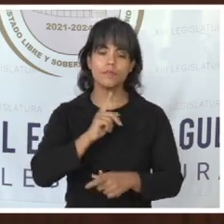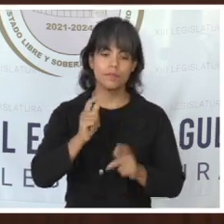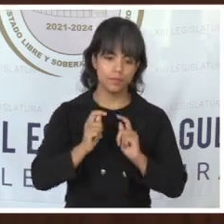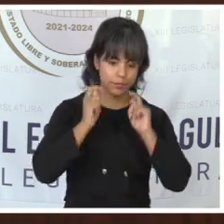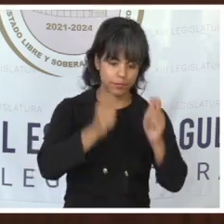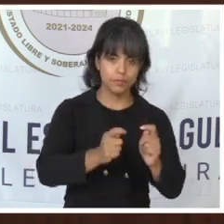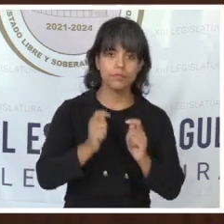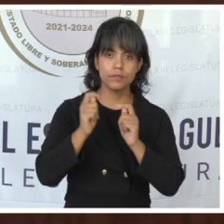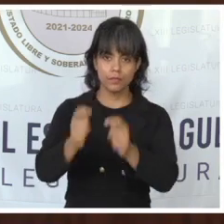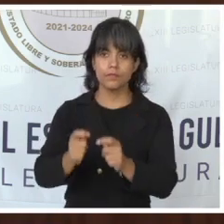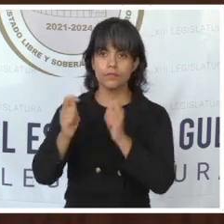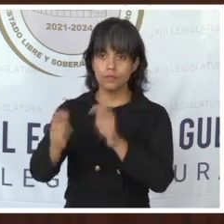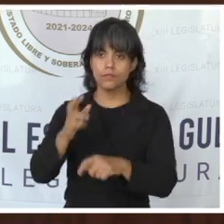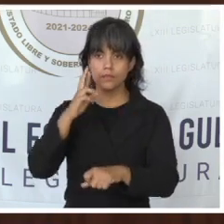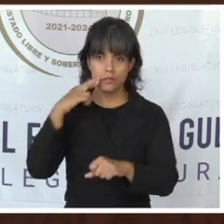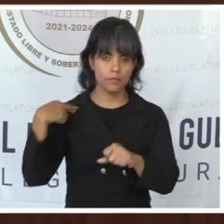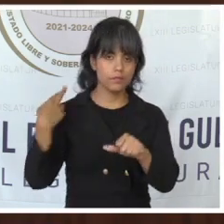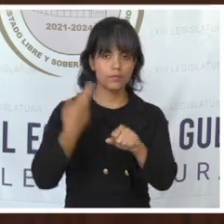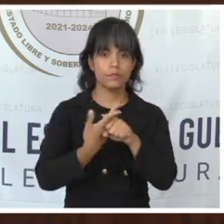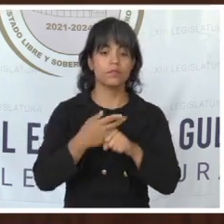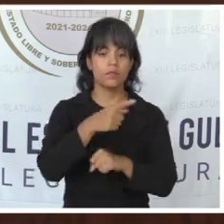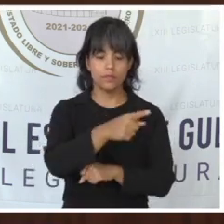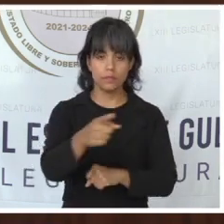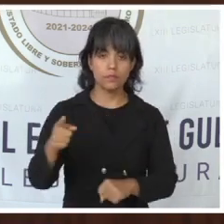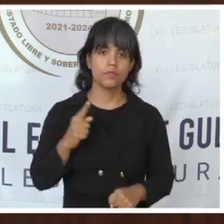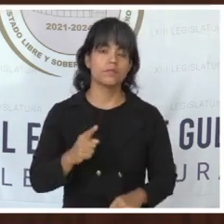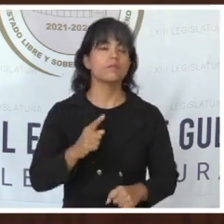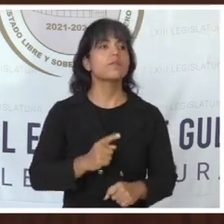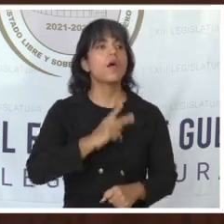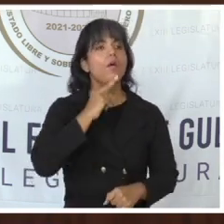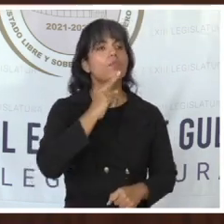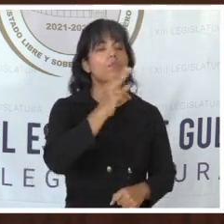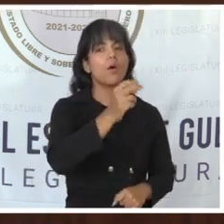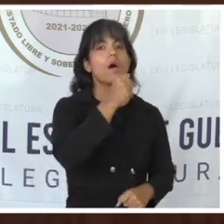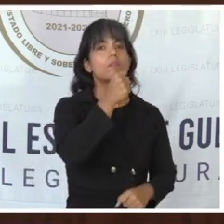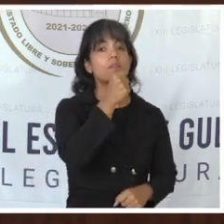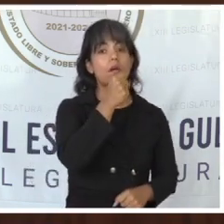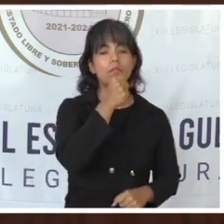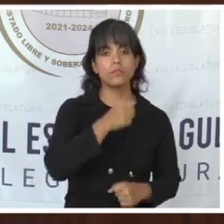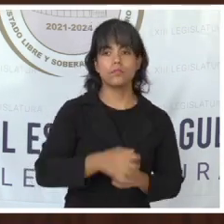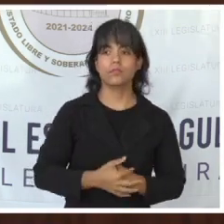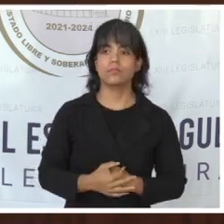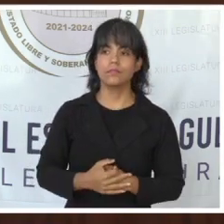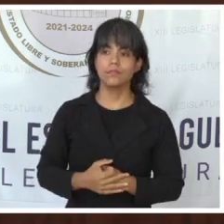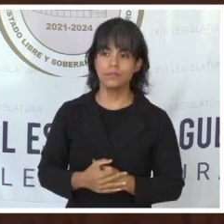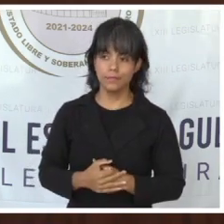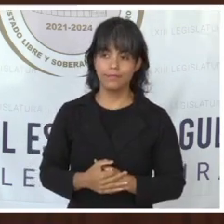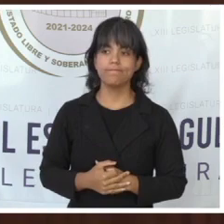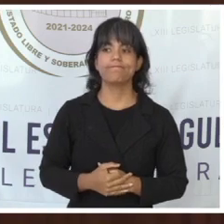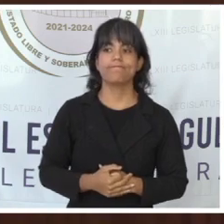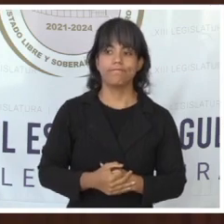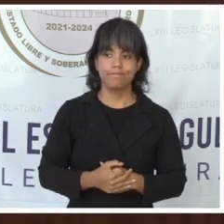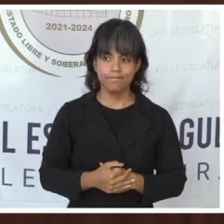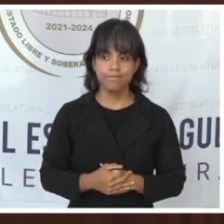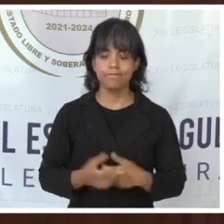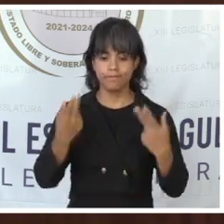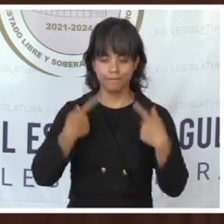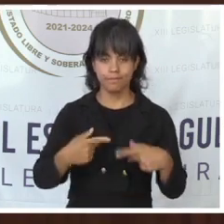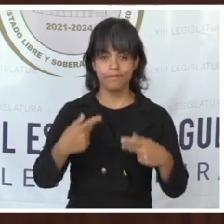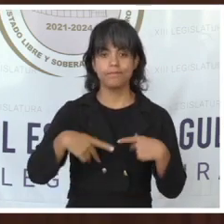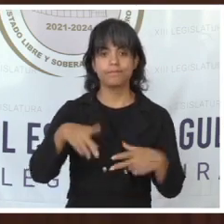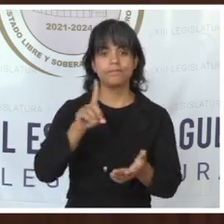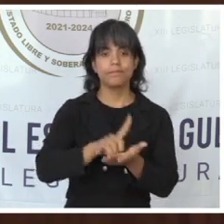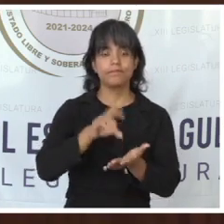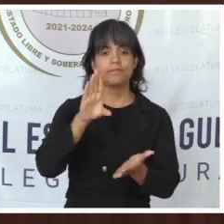tres, porque queda un inmerso que son las personas que tengan alguna discapacidad, a que dentro de la ley